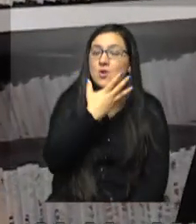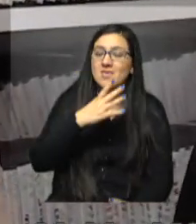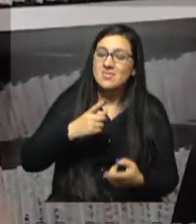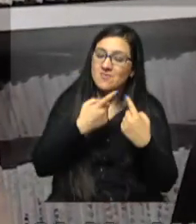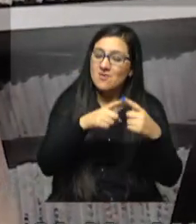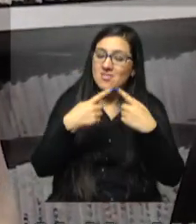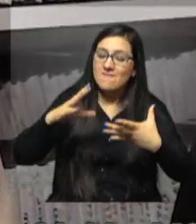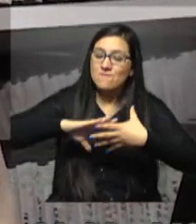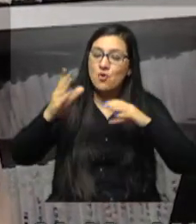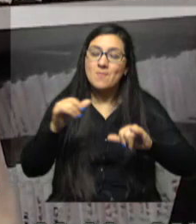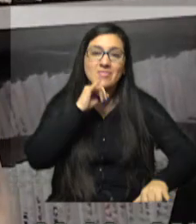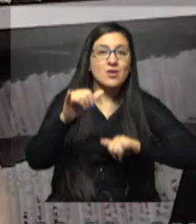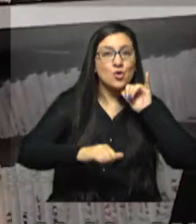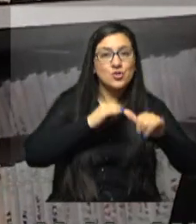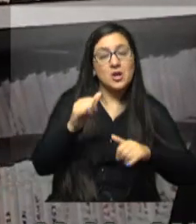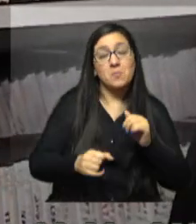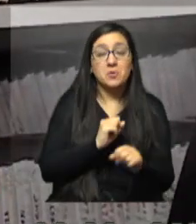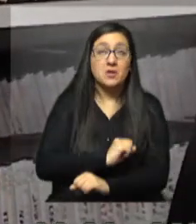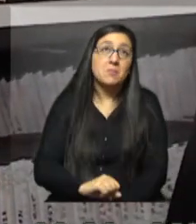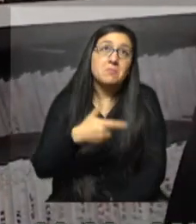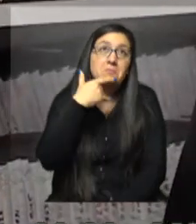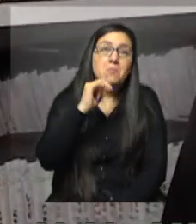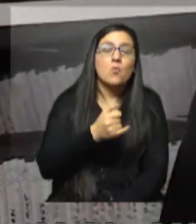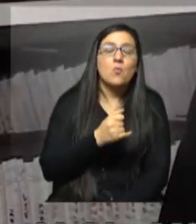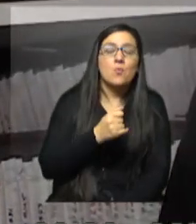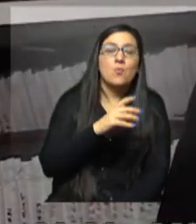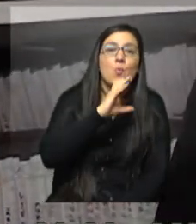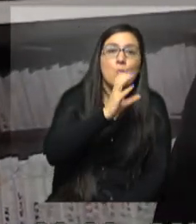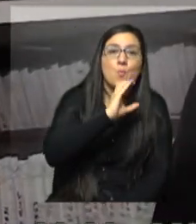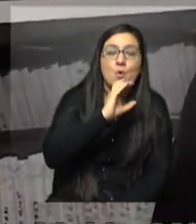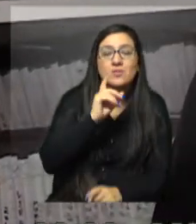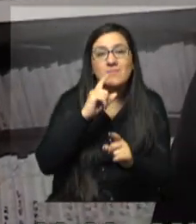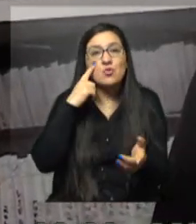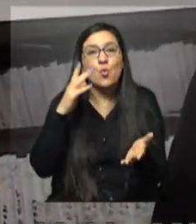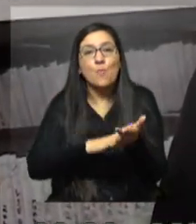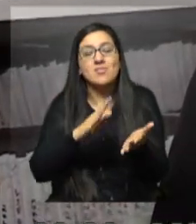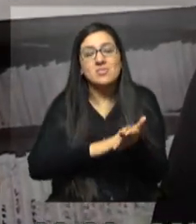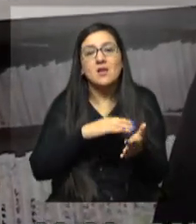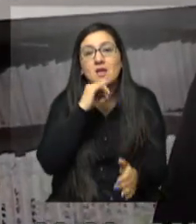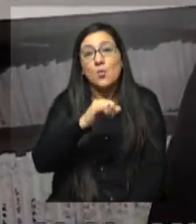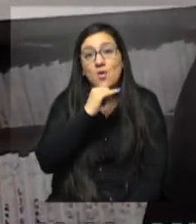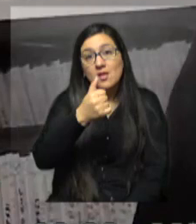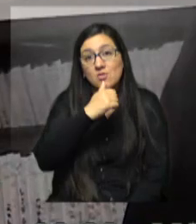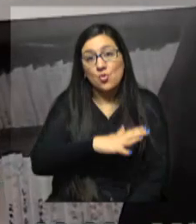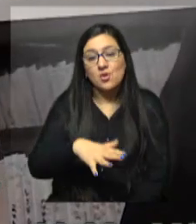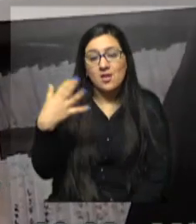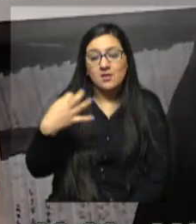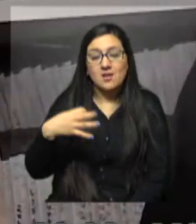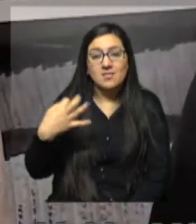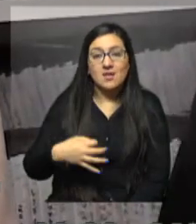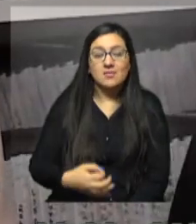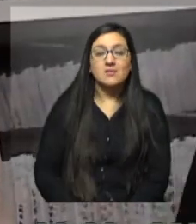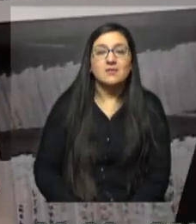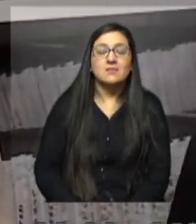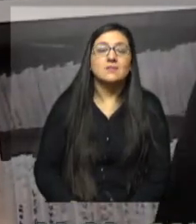formas de contarnos, desde el humor, obviamente también siempre está presente lo documental, que cuenta nuestra historia, nuestra realidad,